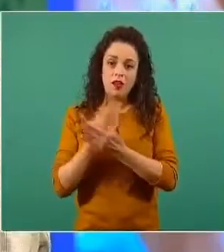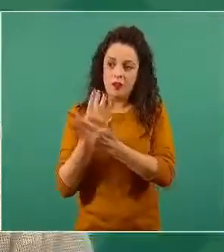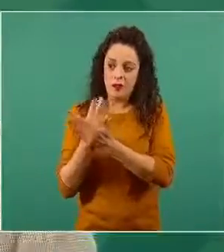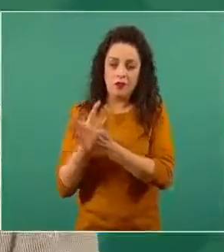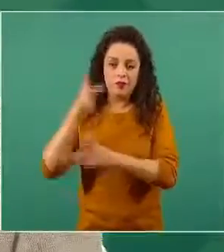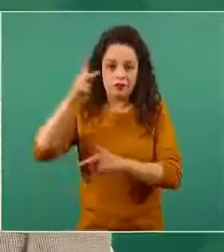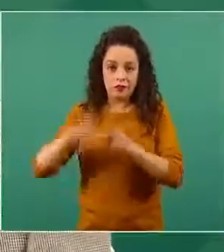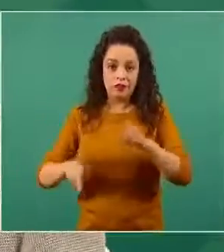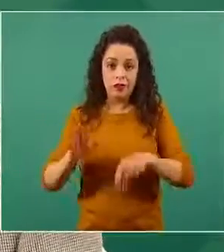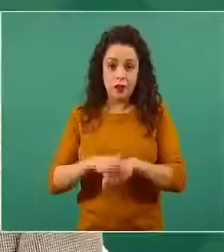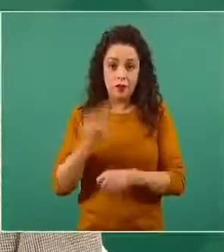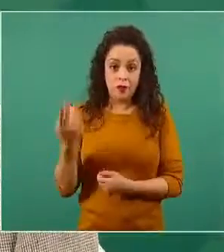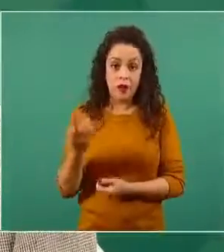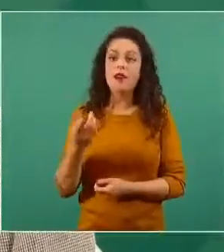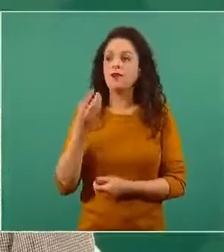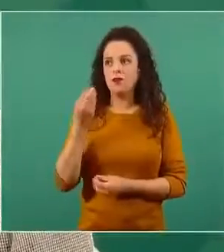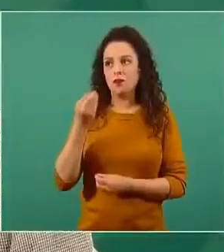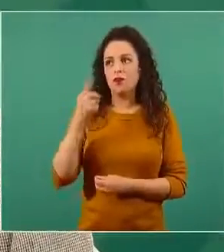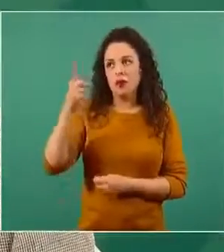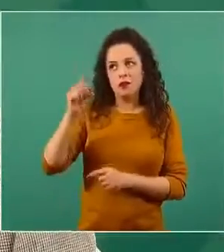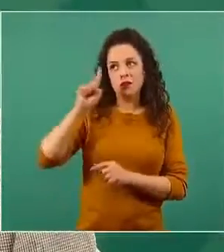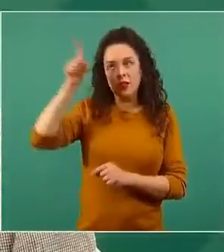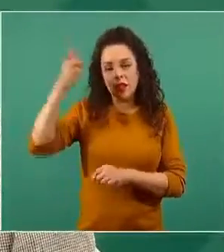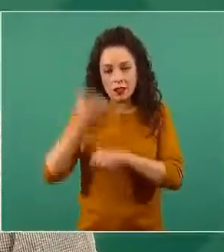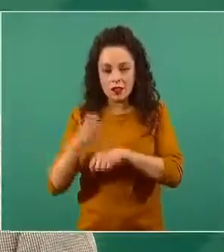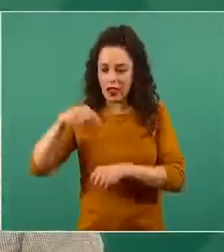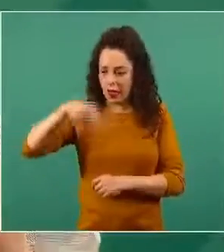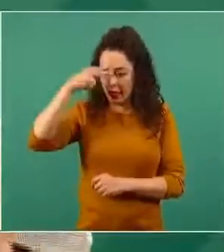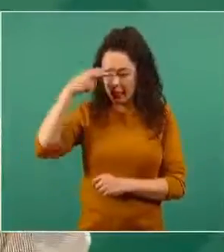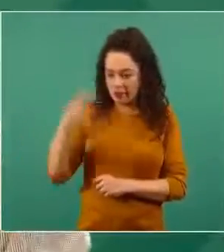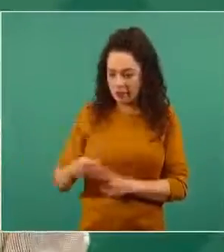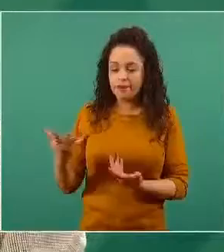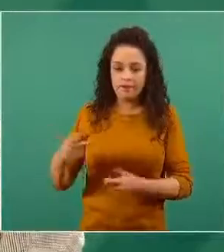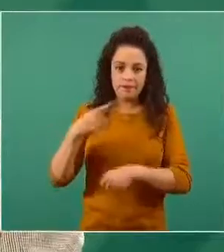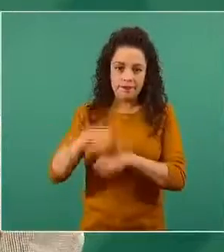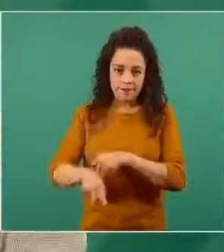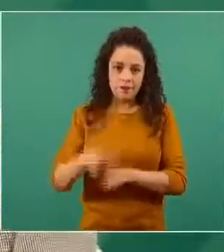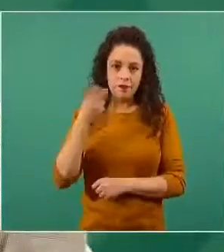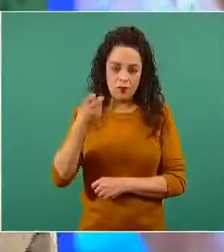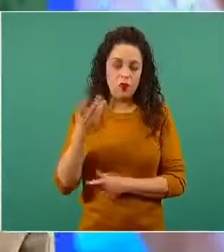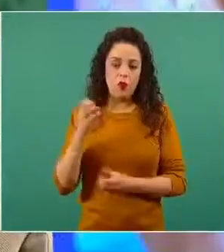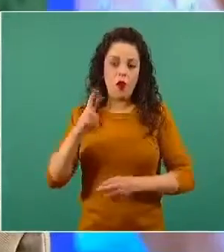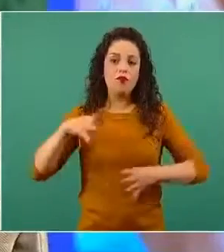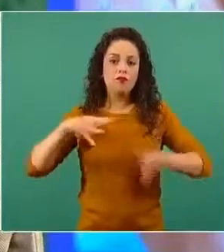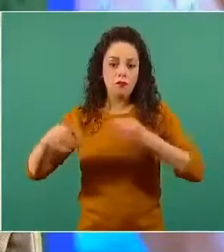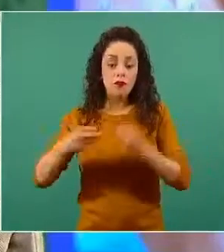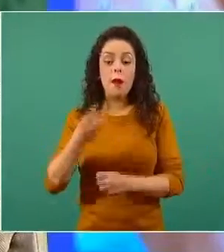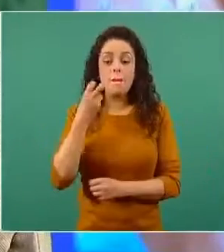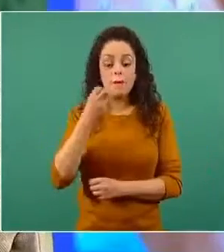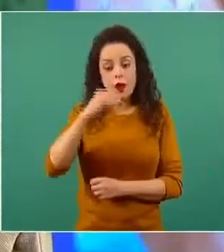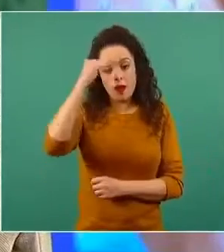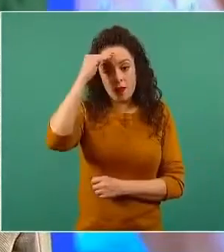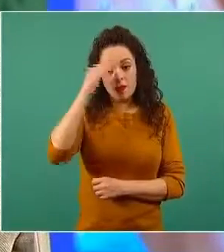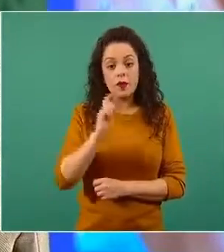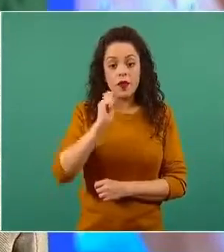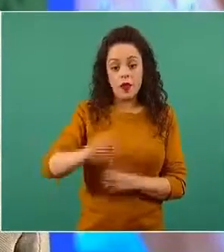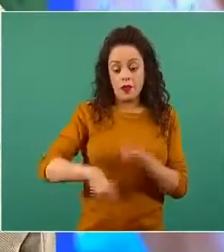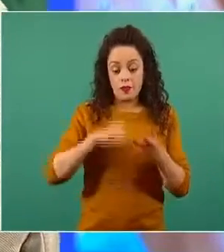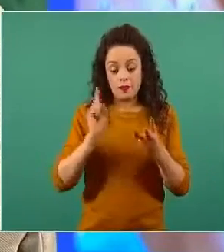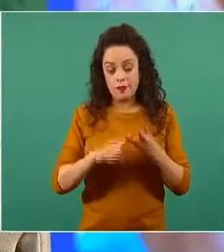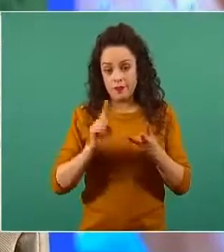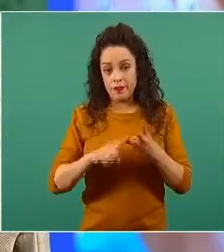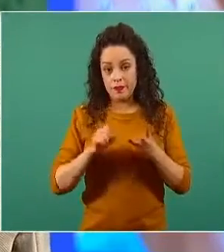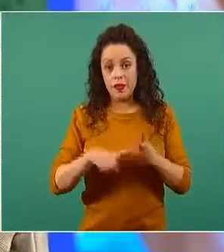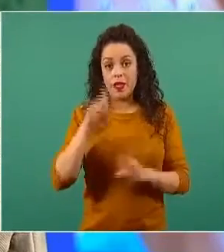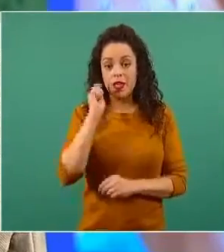naciones. Entonces, una tercera zona que hemos considerado en ese capítulo del tercer eje de priorización es